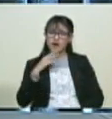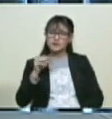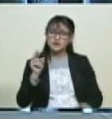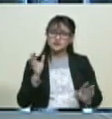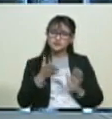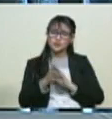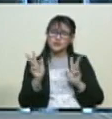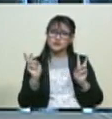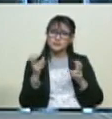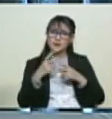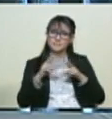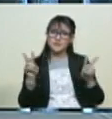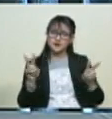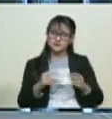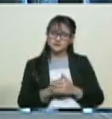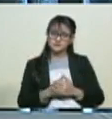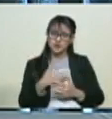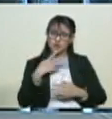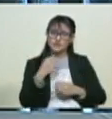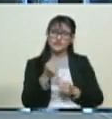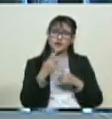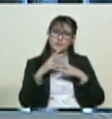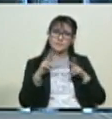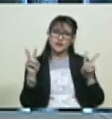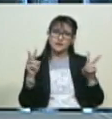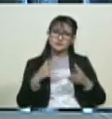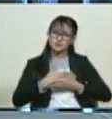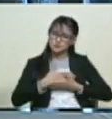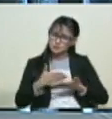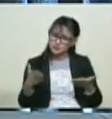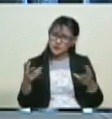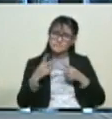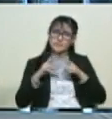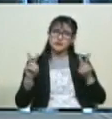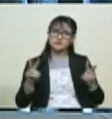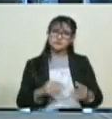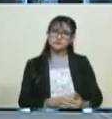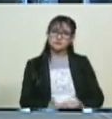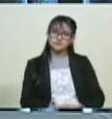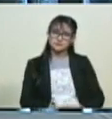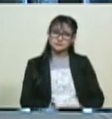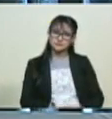hacer la paz creer en la paz abrirle camino a la paz